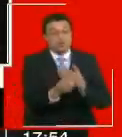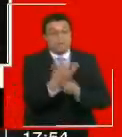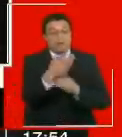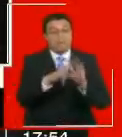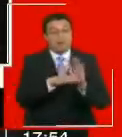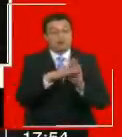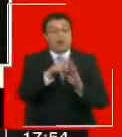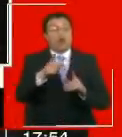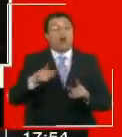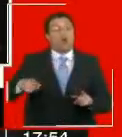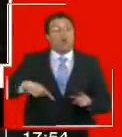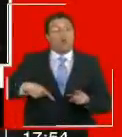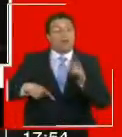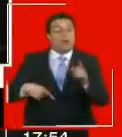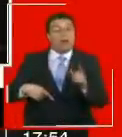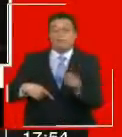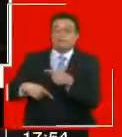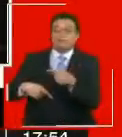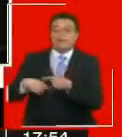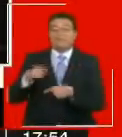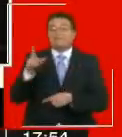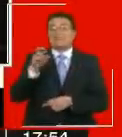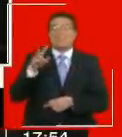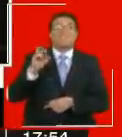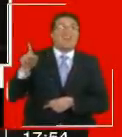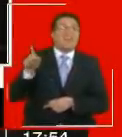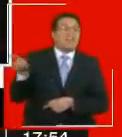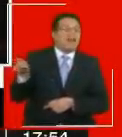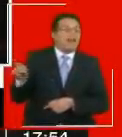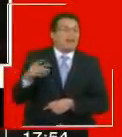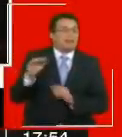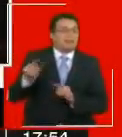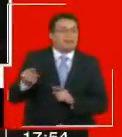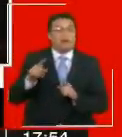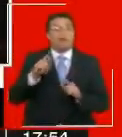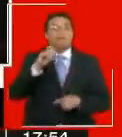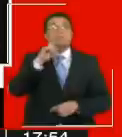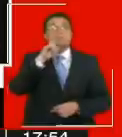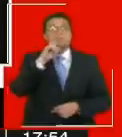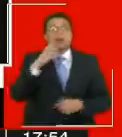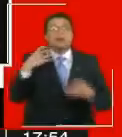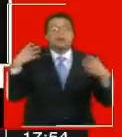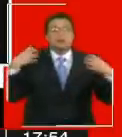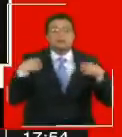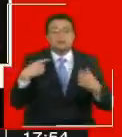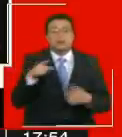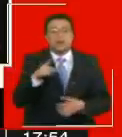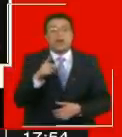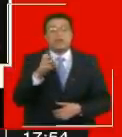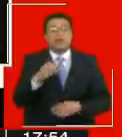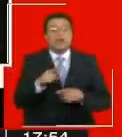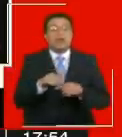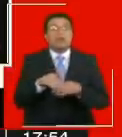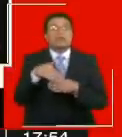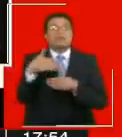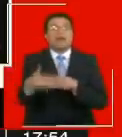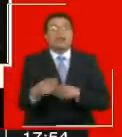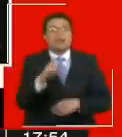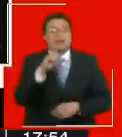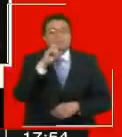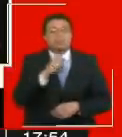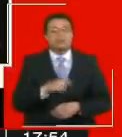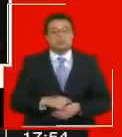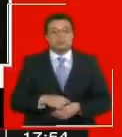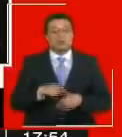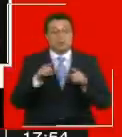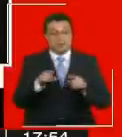a no echarle la culpa al CERVEL, ¿de quién fue la responsabilidad de haber llegado tarde? Porque para muchos